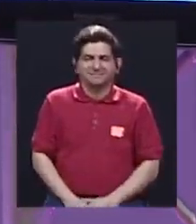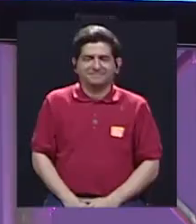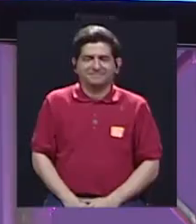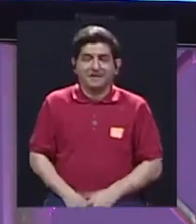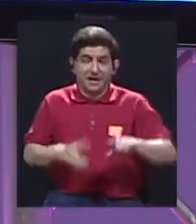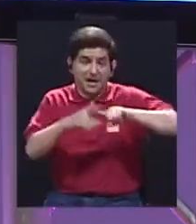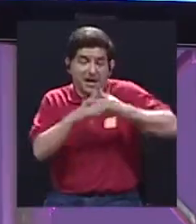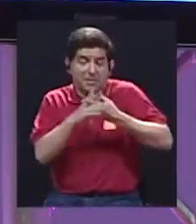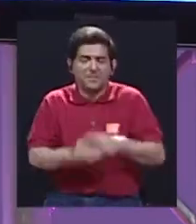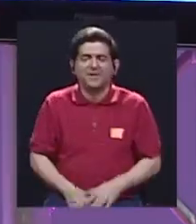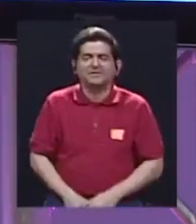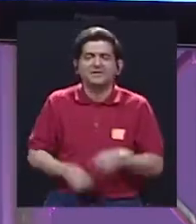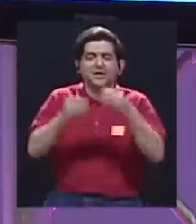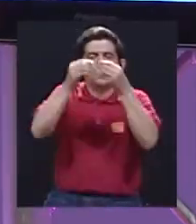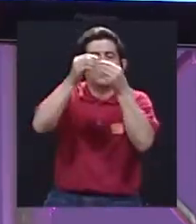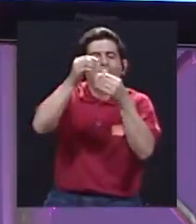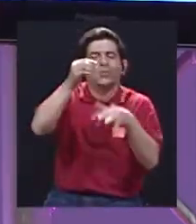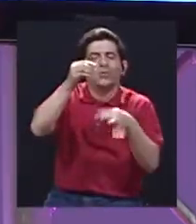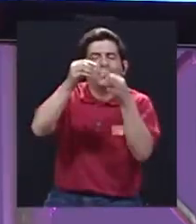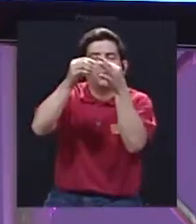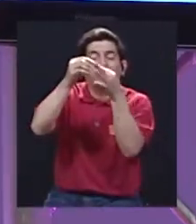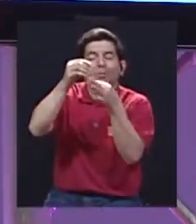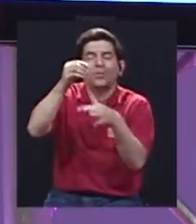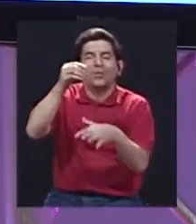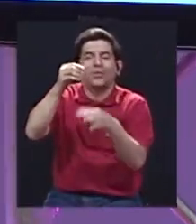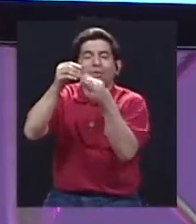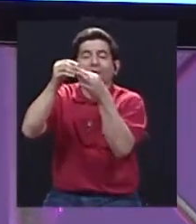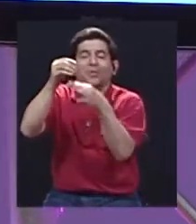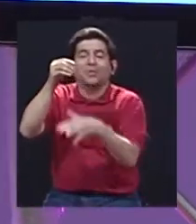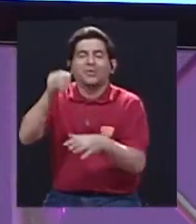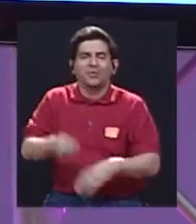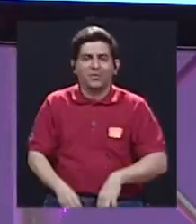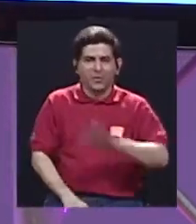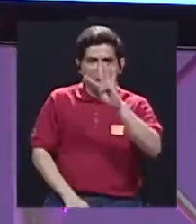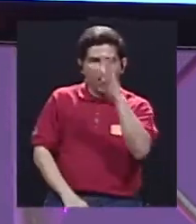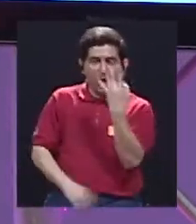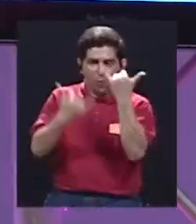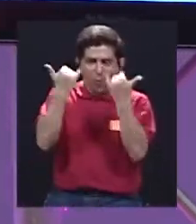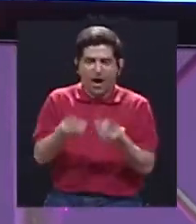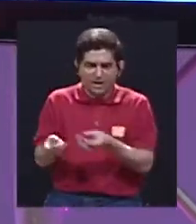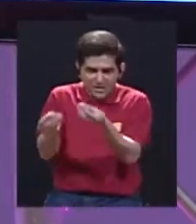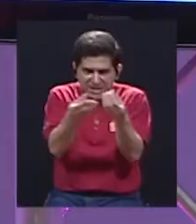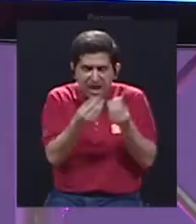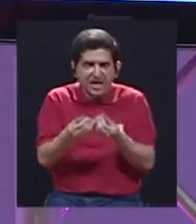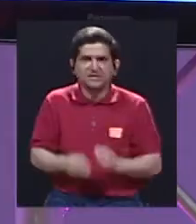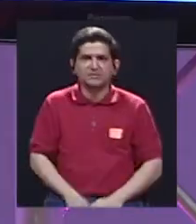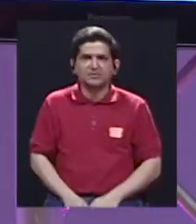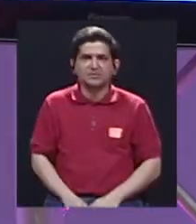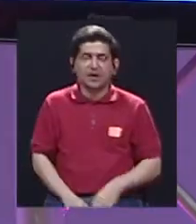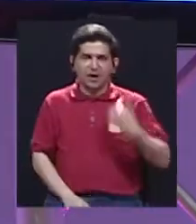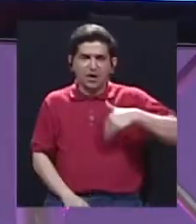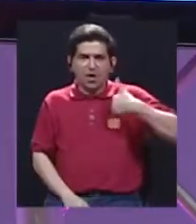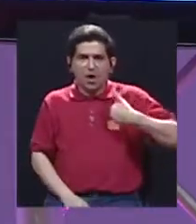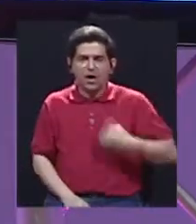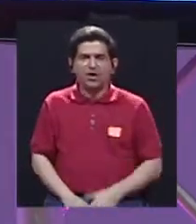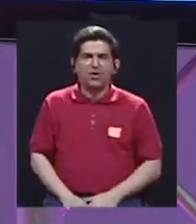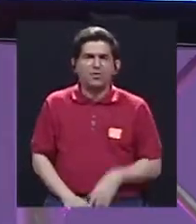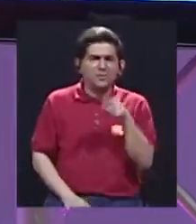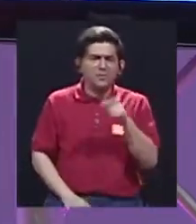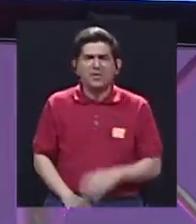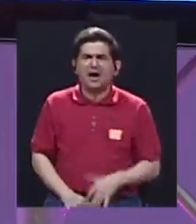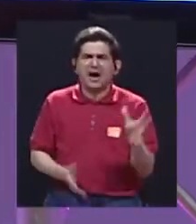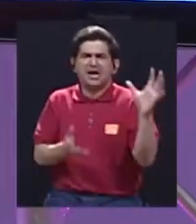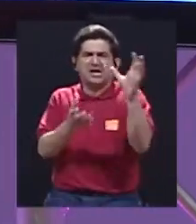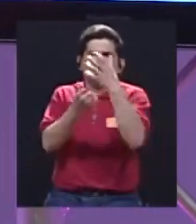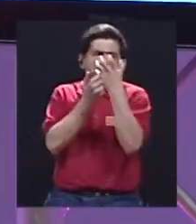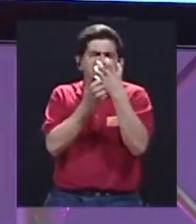y empiezan a caer las gotitas 1 2 3 no alcanza a caer la cuarta gota al suelo antes de que hagan desesperado se suben el árbol